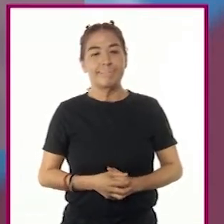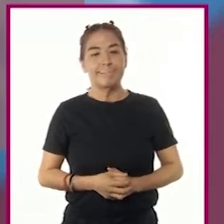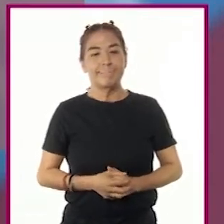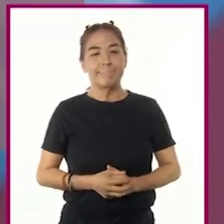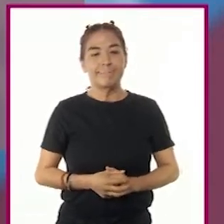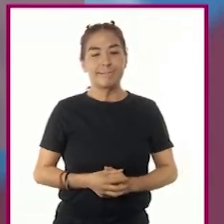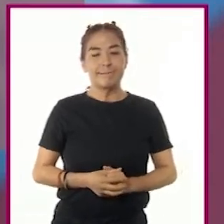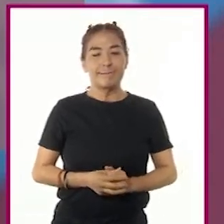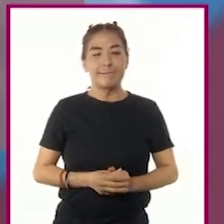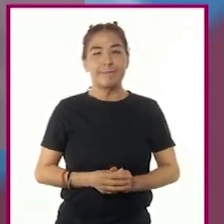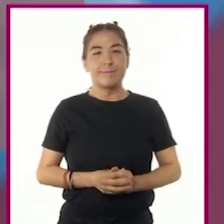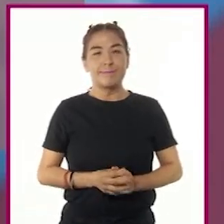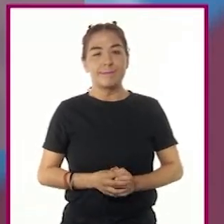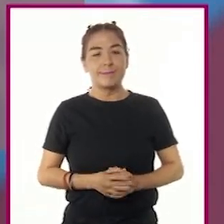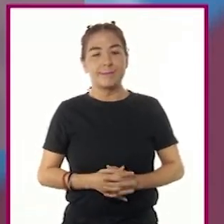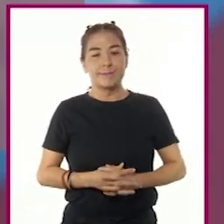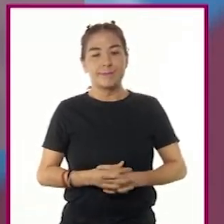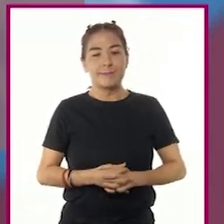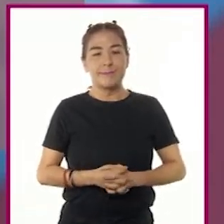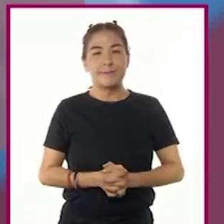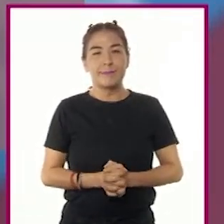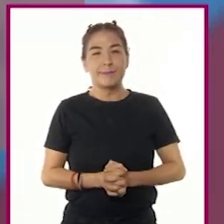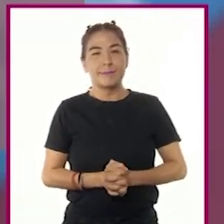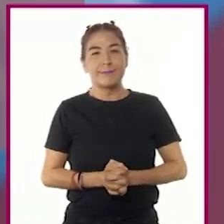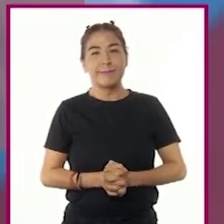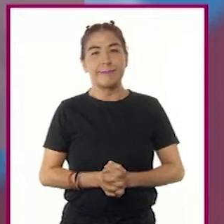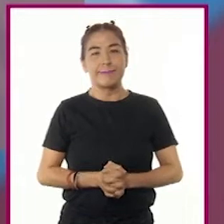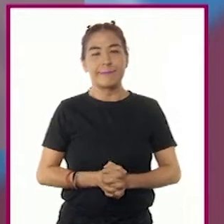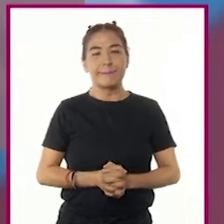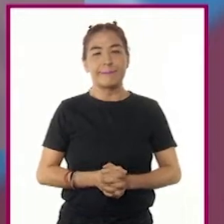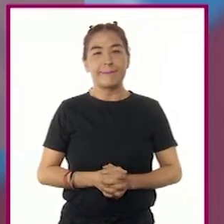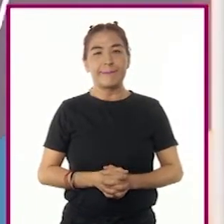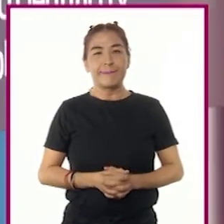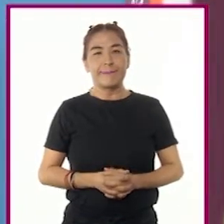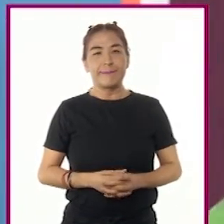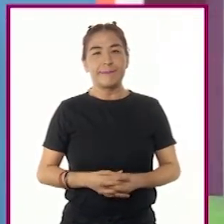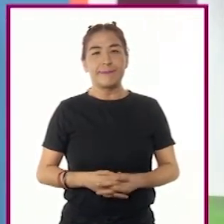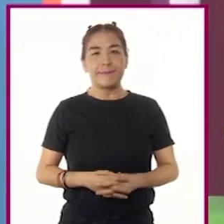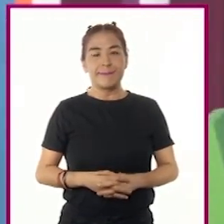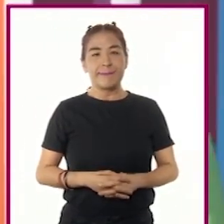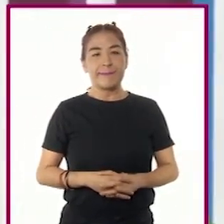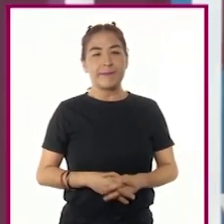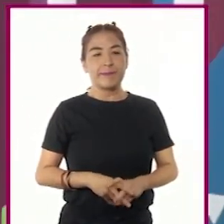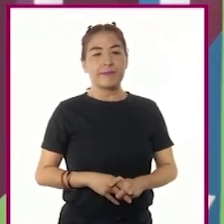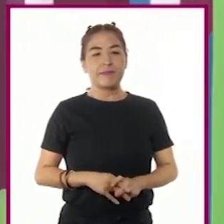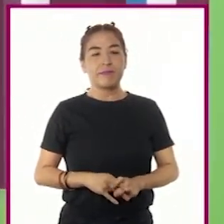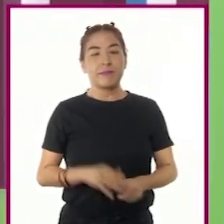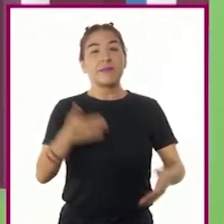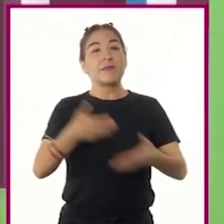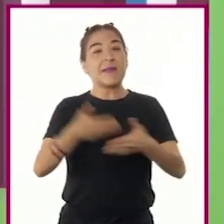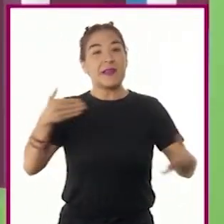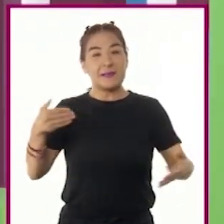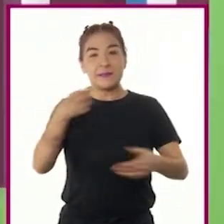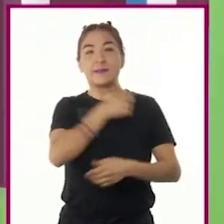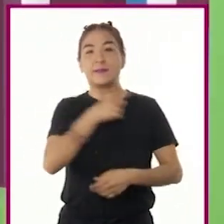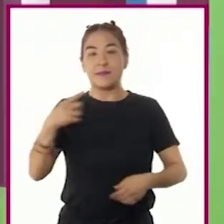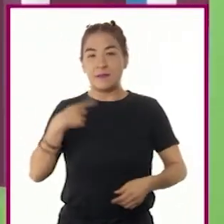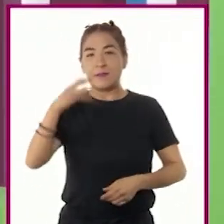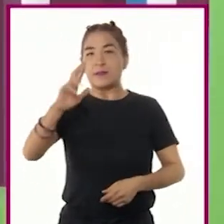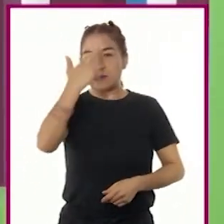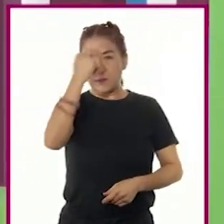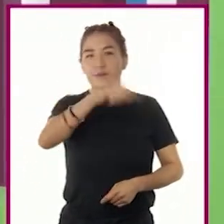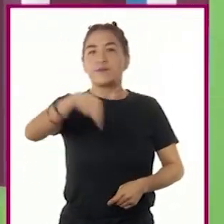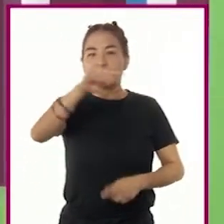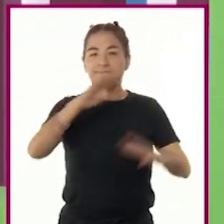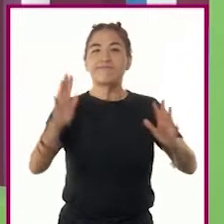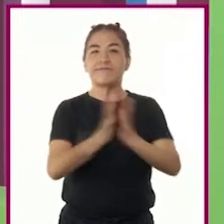la educación y el desarrollo científico y tecnológico. Antes de iniciar, les recuerdo que es importante que participen